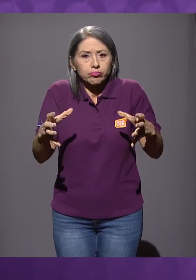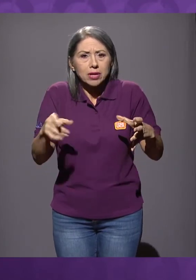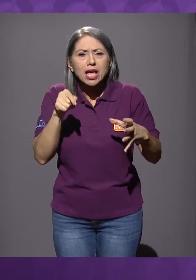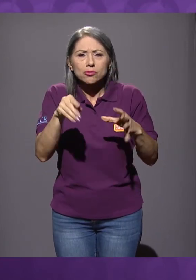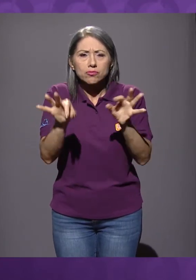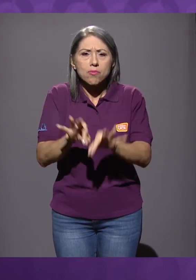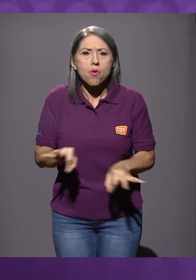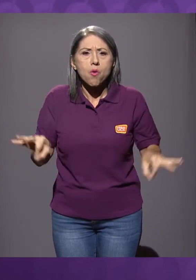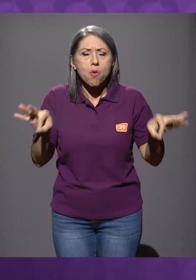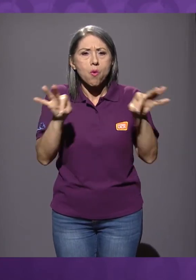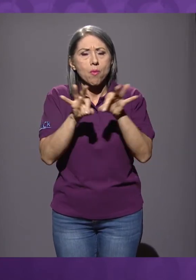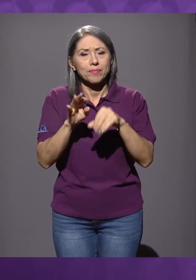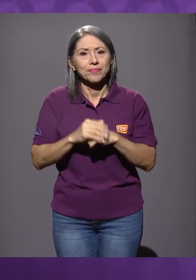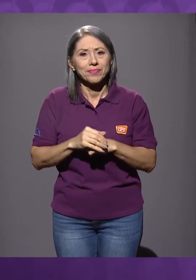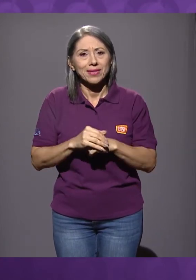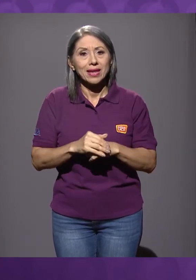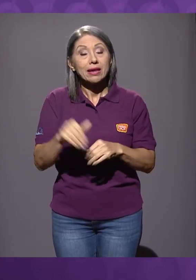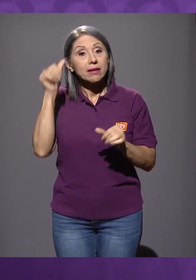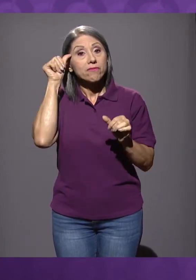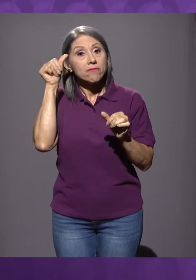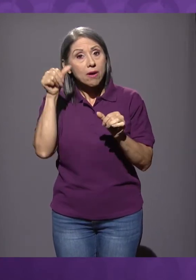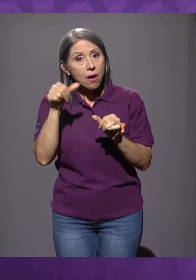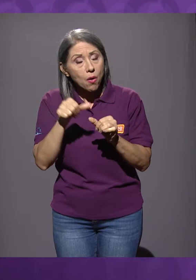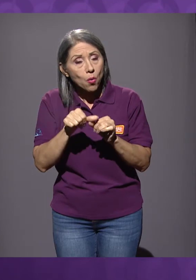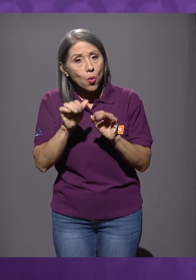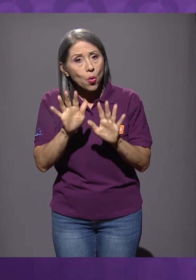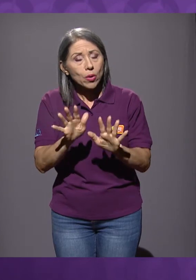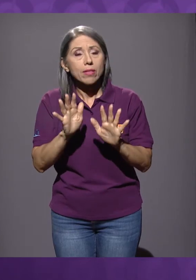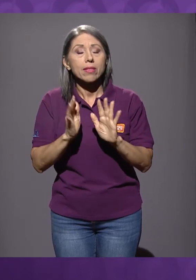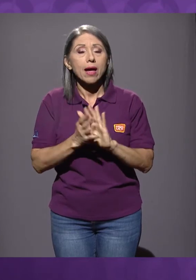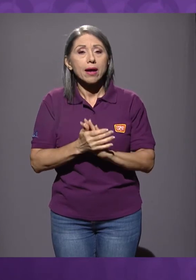es lo primordial, y recordar, ¿verdad?, que si bien